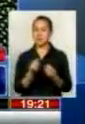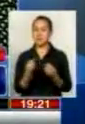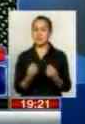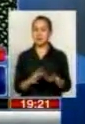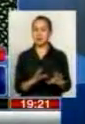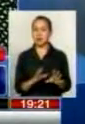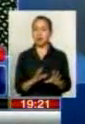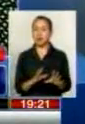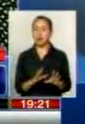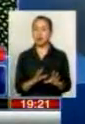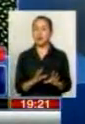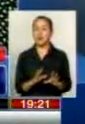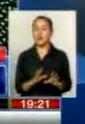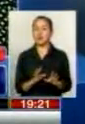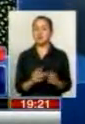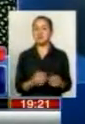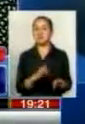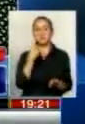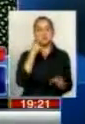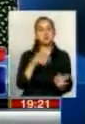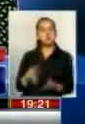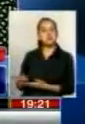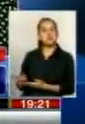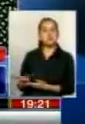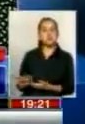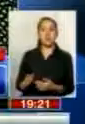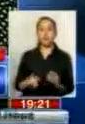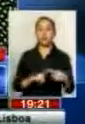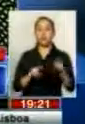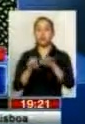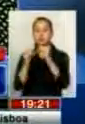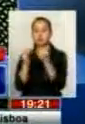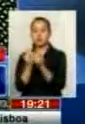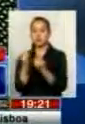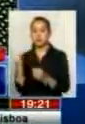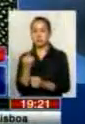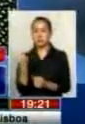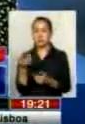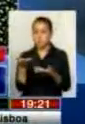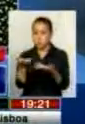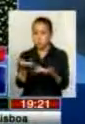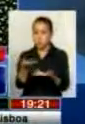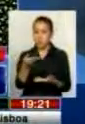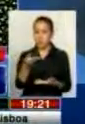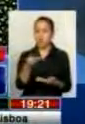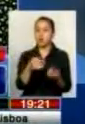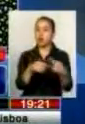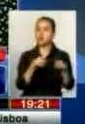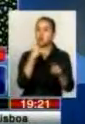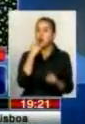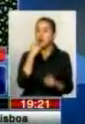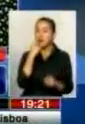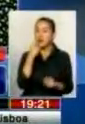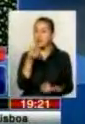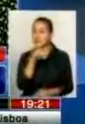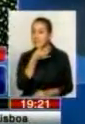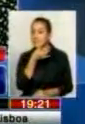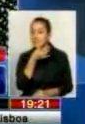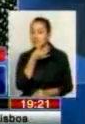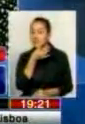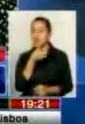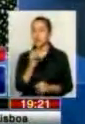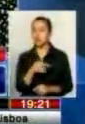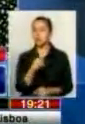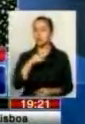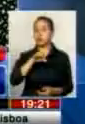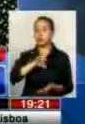bastante de lado, y además también le comento, por ejemplo, que hay organismos internacionales, y usted lo debe saber, como Human Rights, que obviamente plantean de que nuestro país